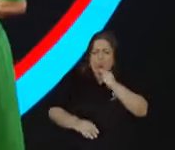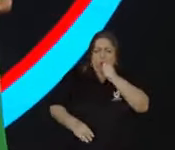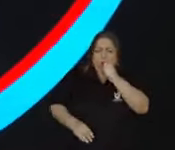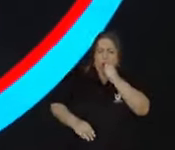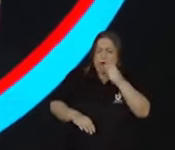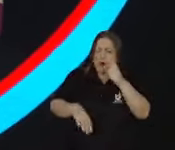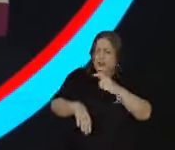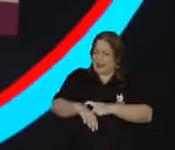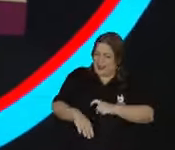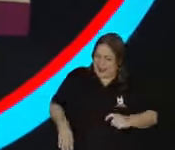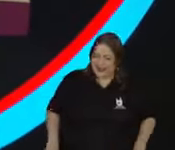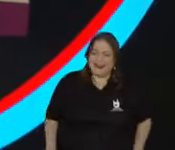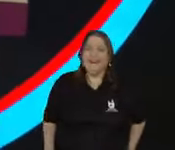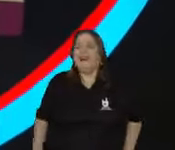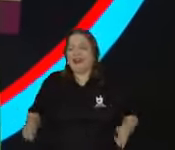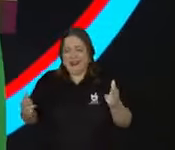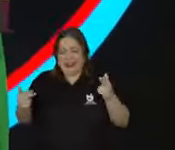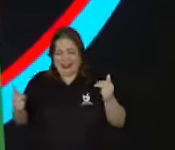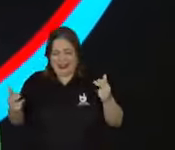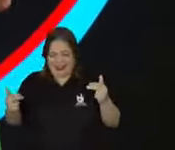Él se ha reído.